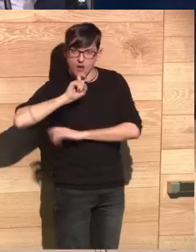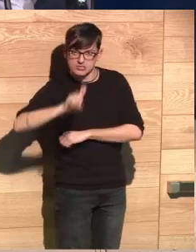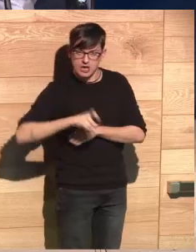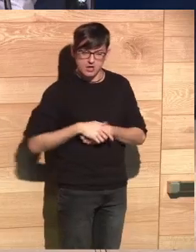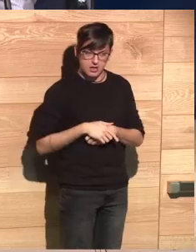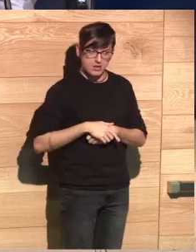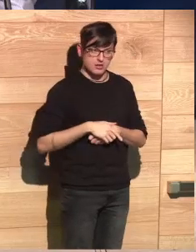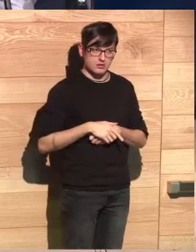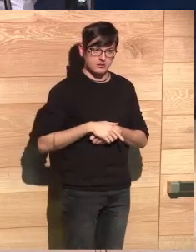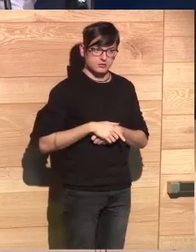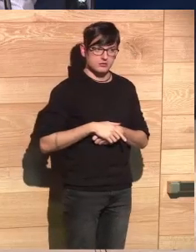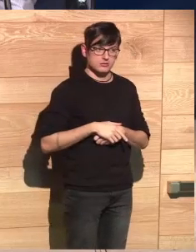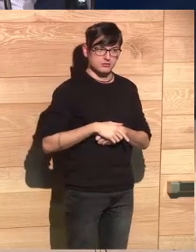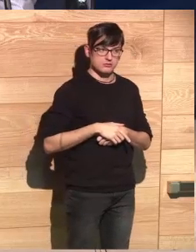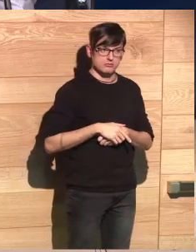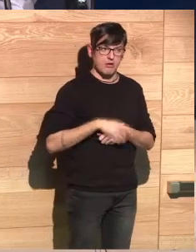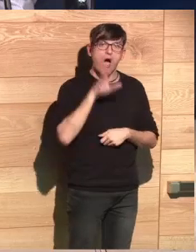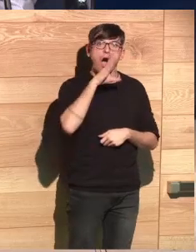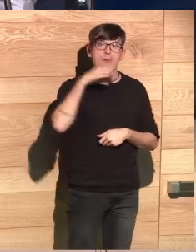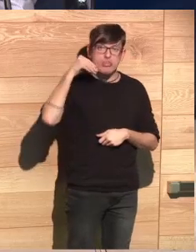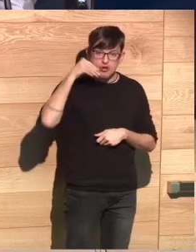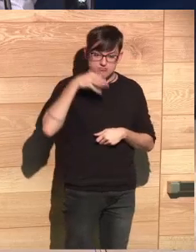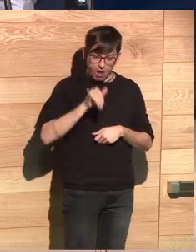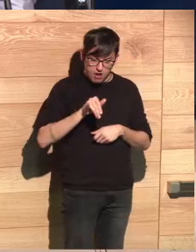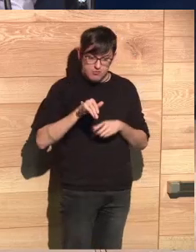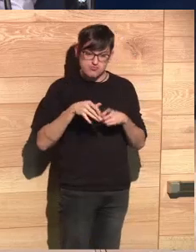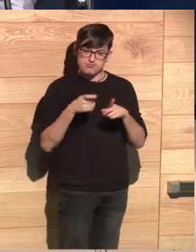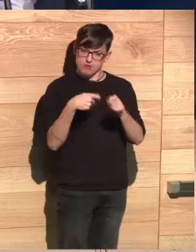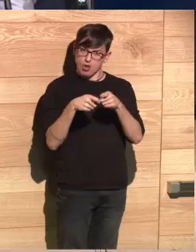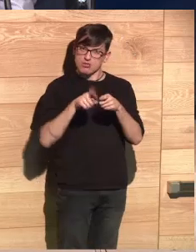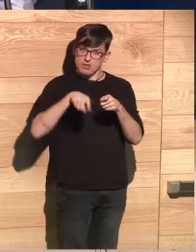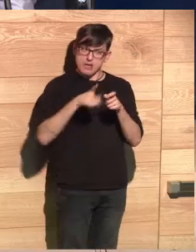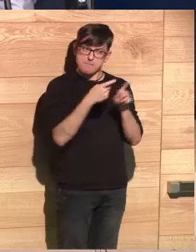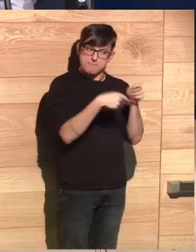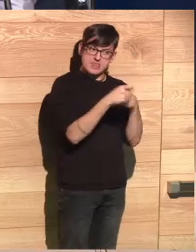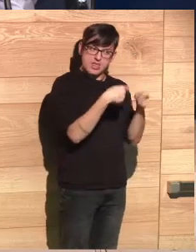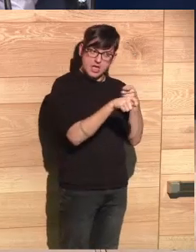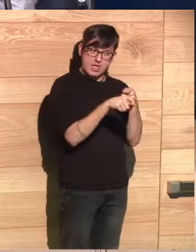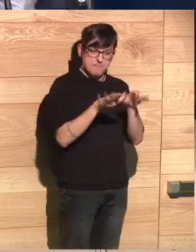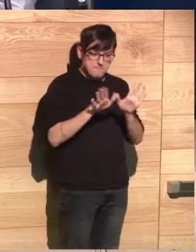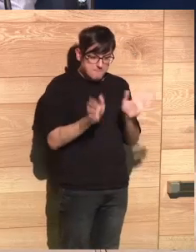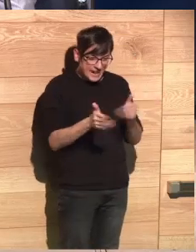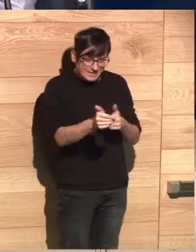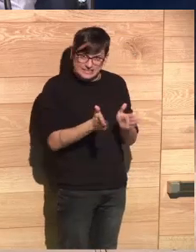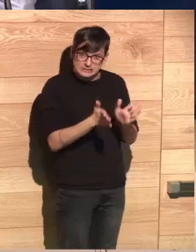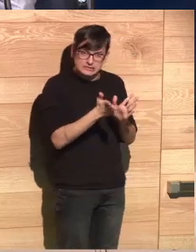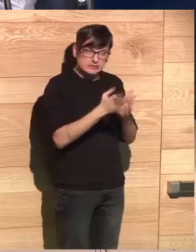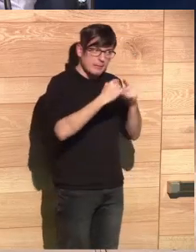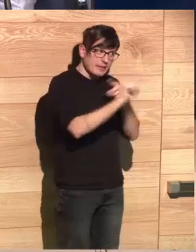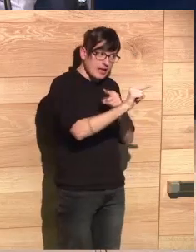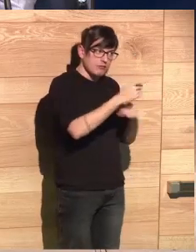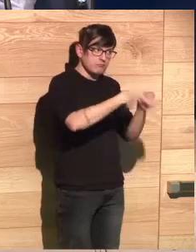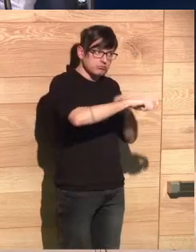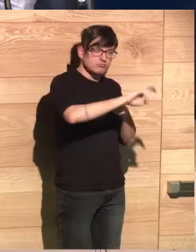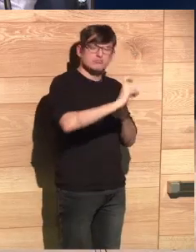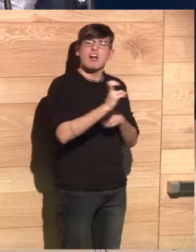compartiendo esa información con Amazon. Y Amazon tiene un negocio en el que también te vende cosas y manda paquetes a tu casa. Y el otro día comentaba no sé